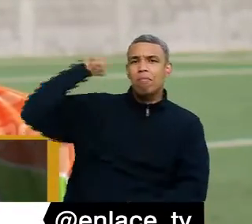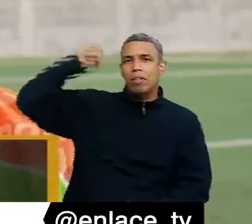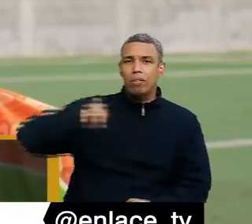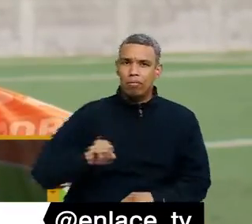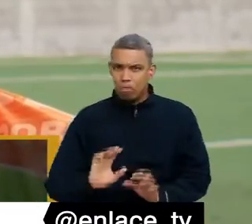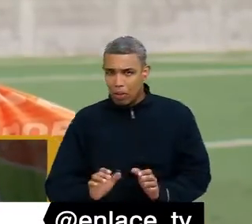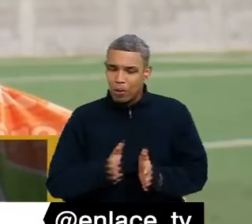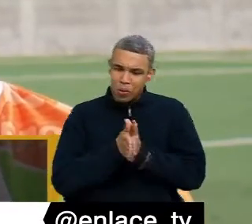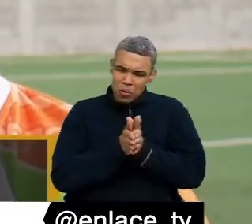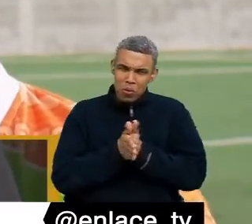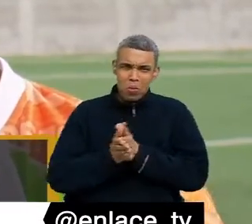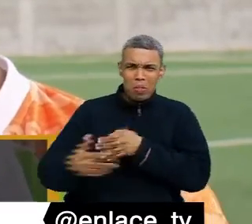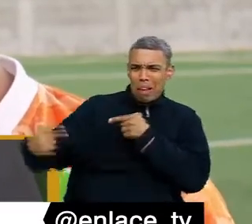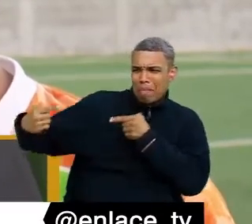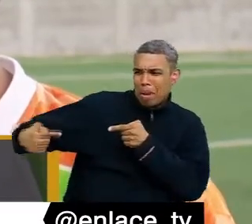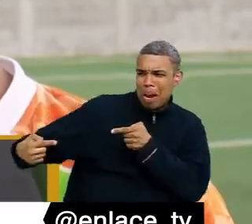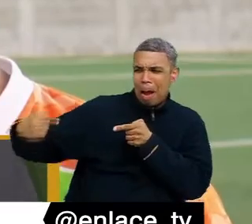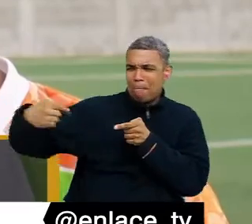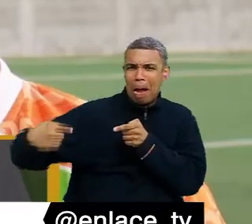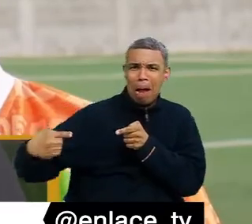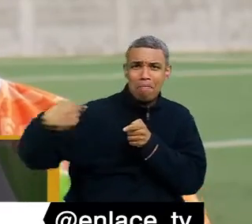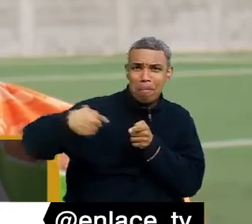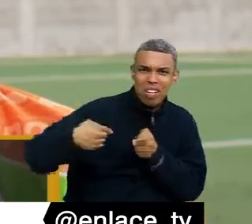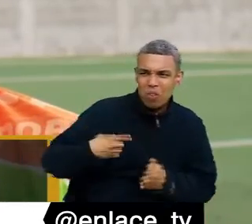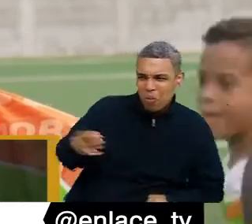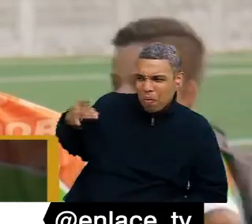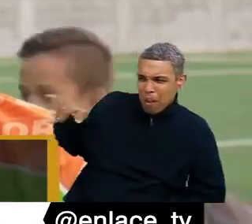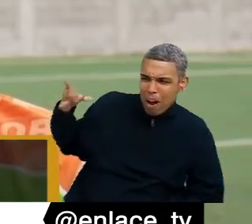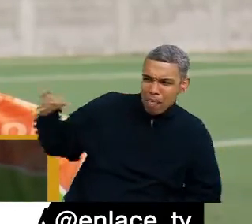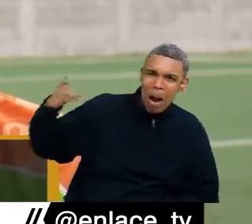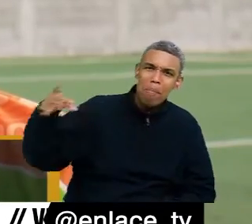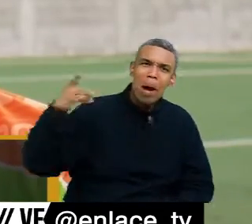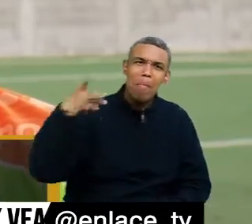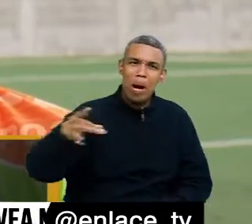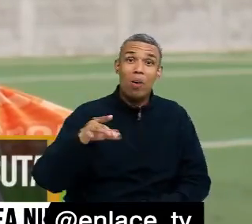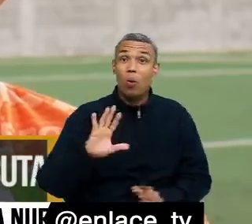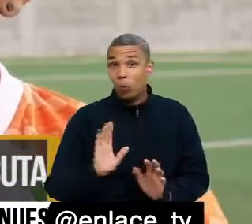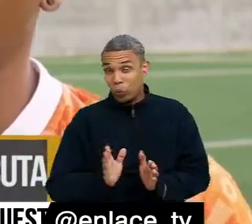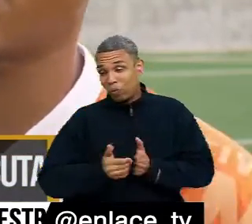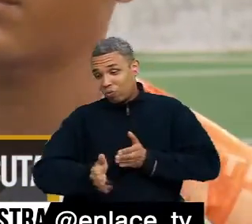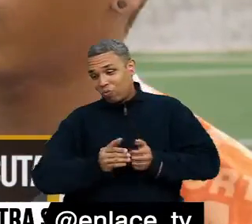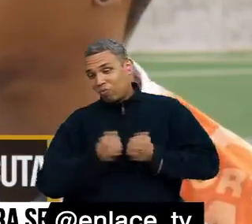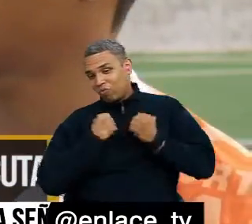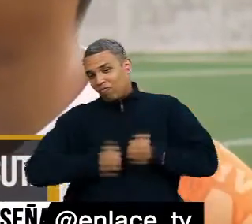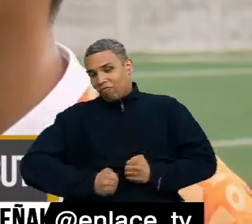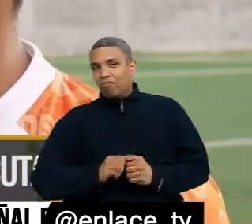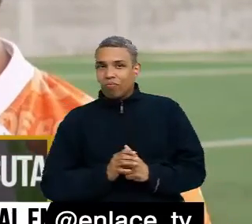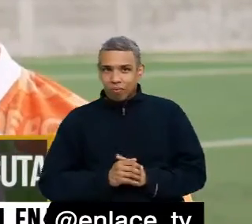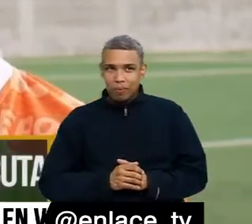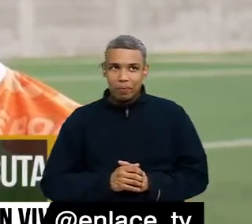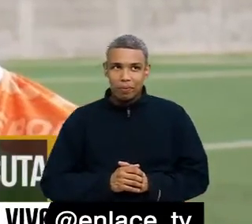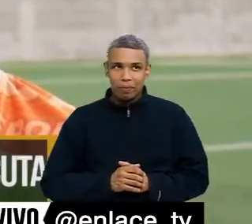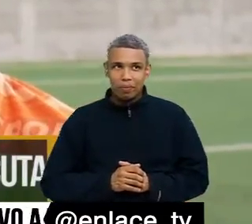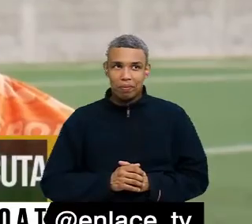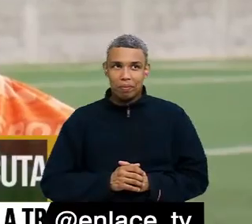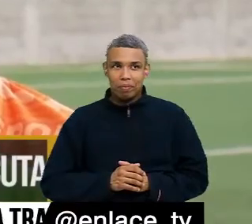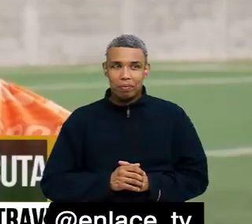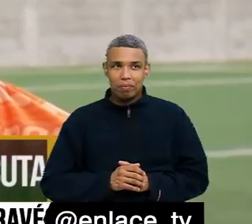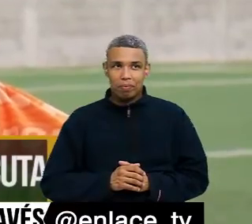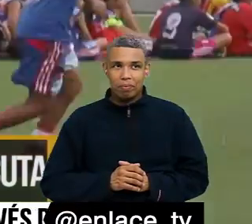ganar a equipos de élite allá, fuerte y todo eso, y pues mi función de capitán es ya por el buen camino los otros, dirigirlo